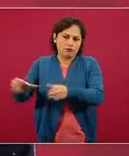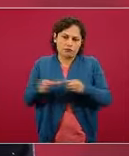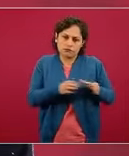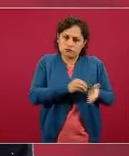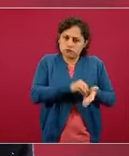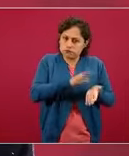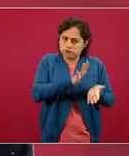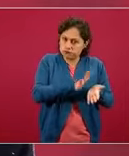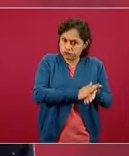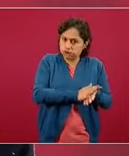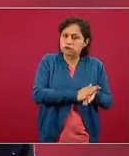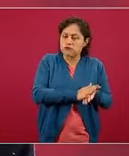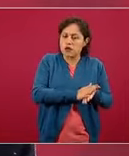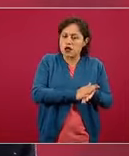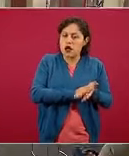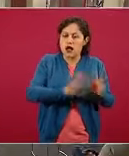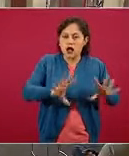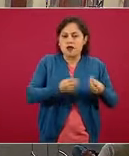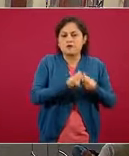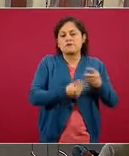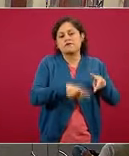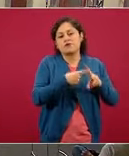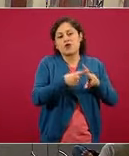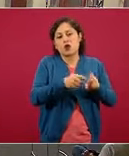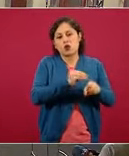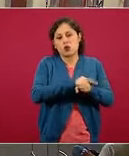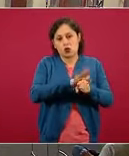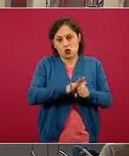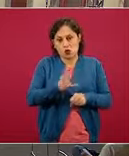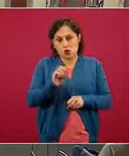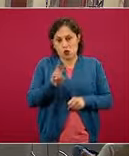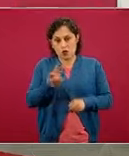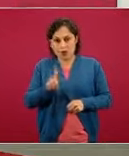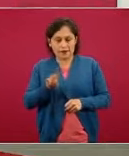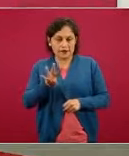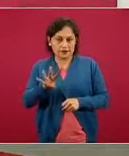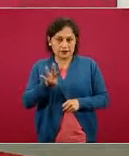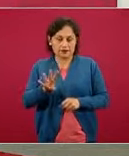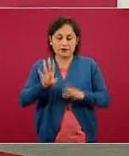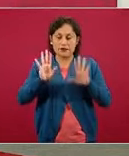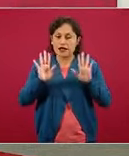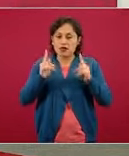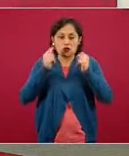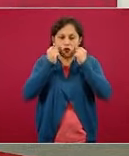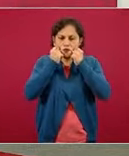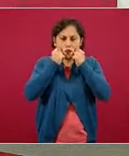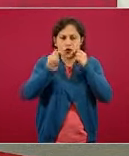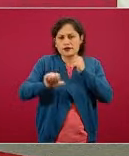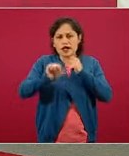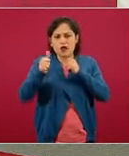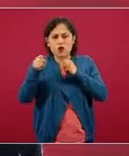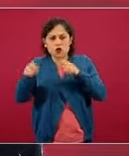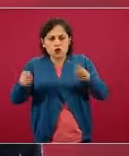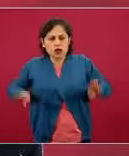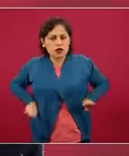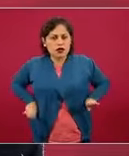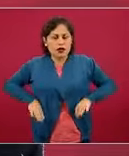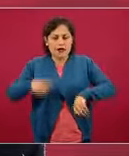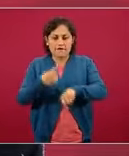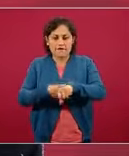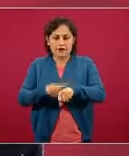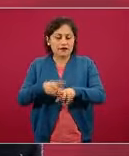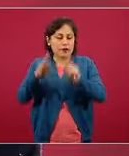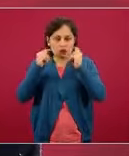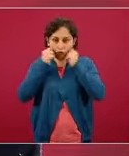como COVID-19 o una defunción por COVID-19, independientemente de muchas de las otras causas, a menos